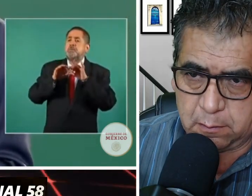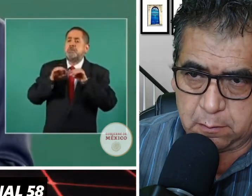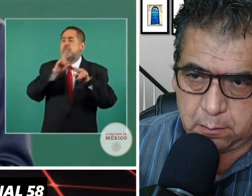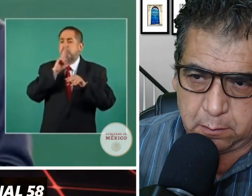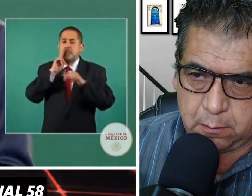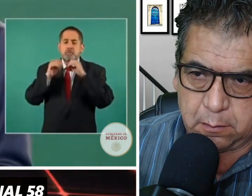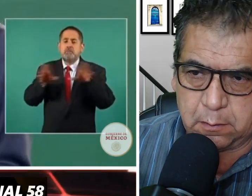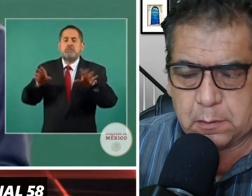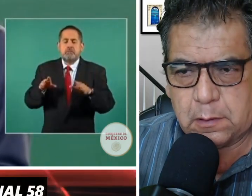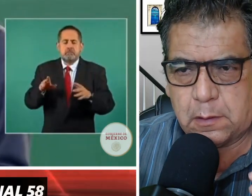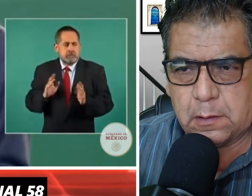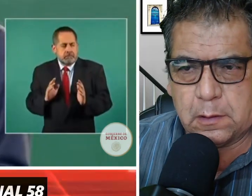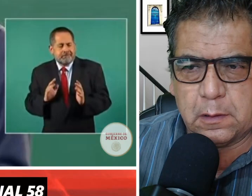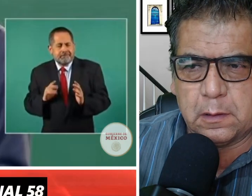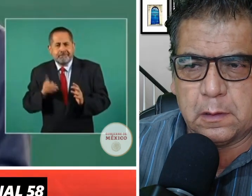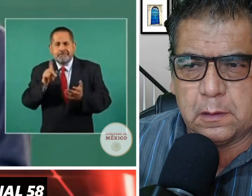sin contexto.